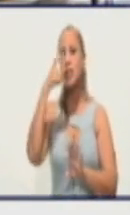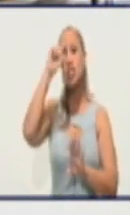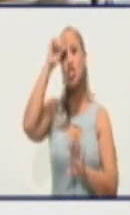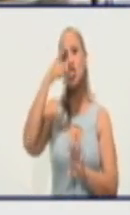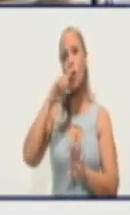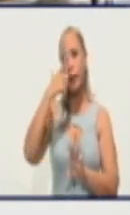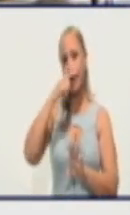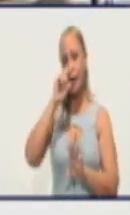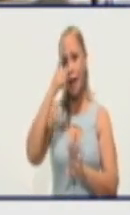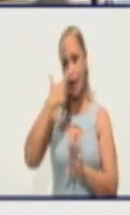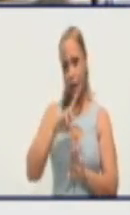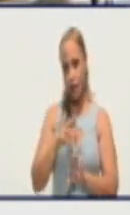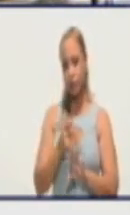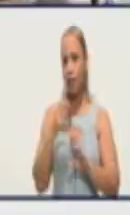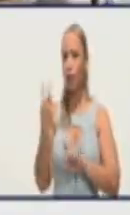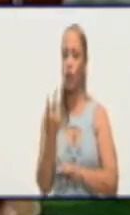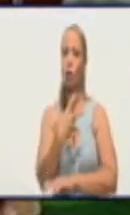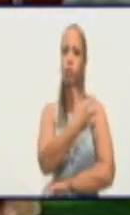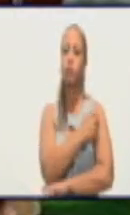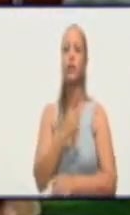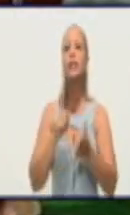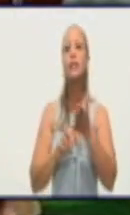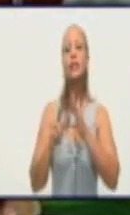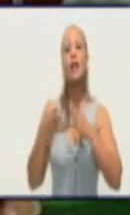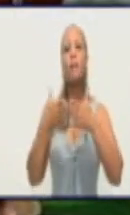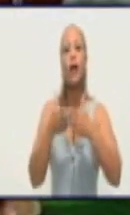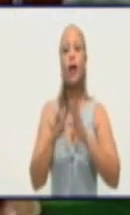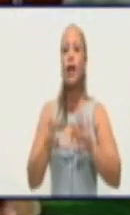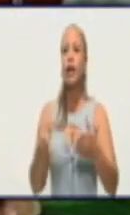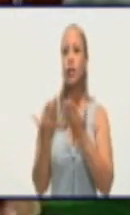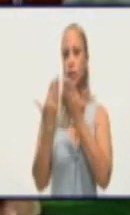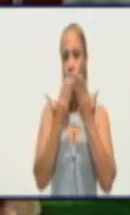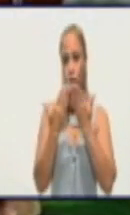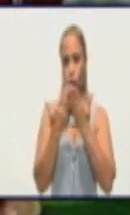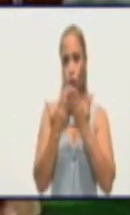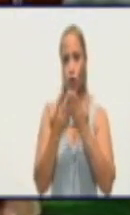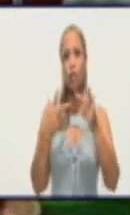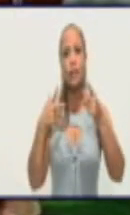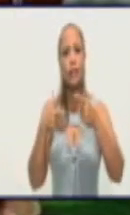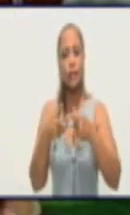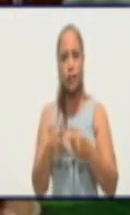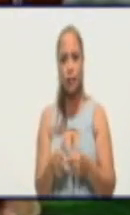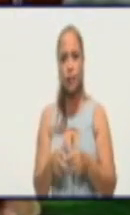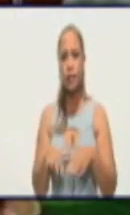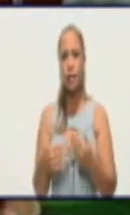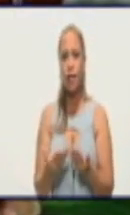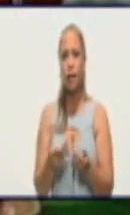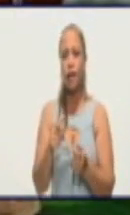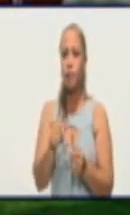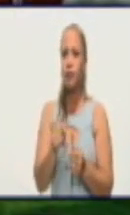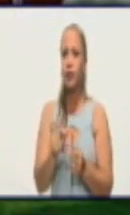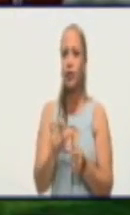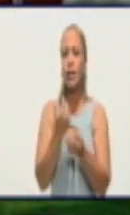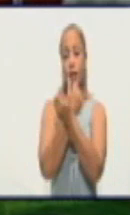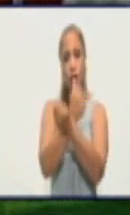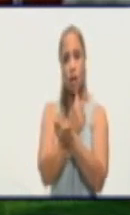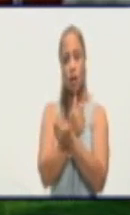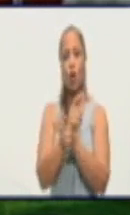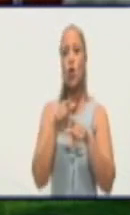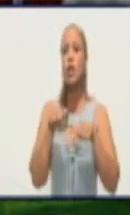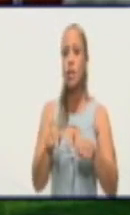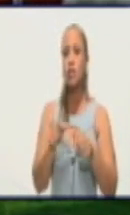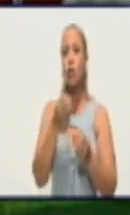el estudio, en el ensayo clínico fase 3, en el estudio de intervención de riesgo, y eso